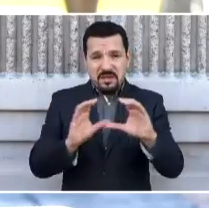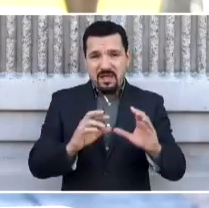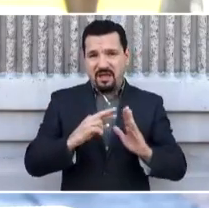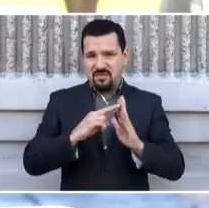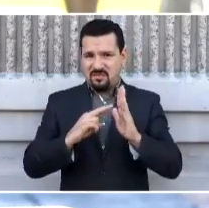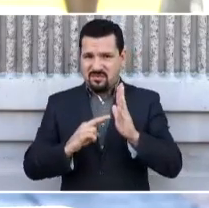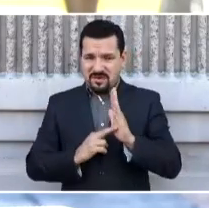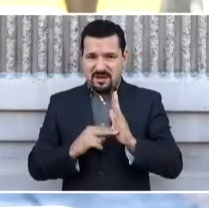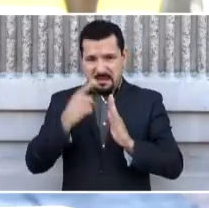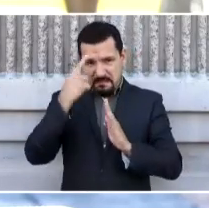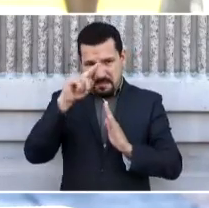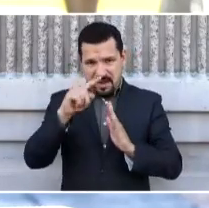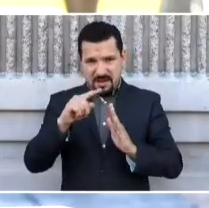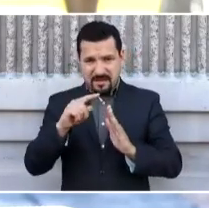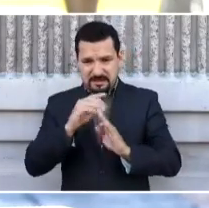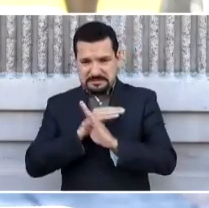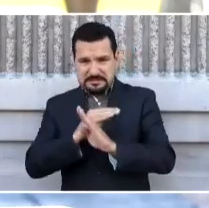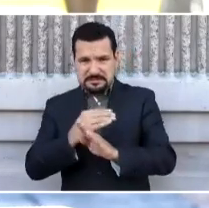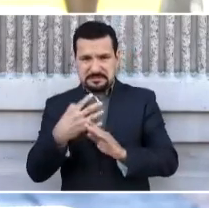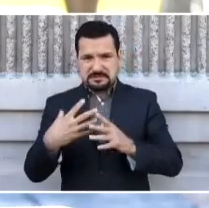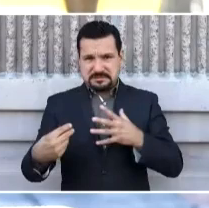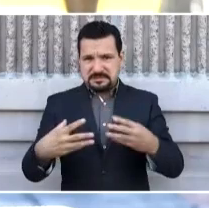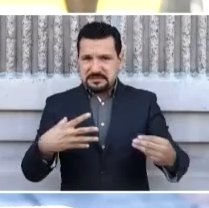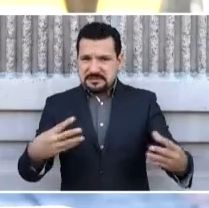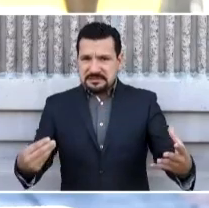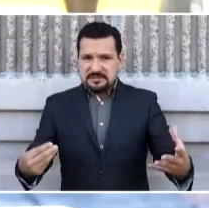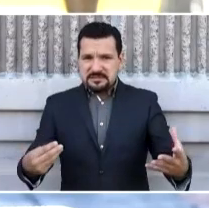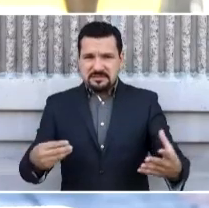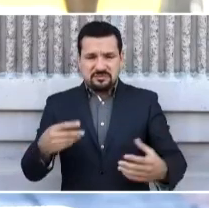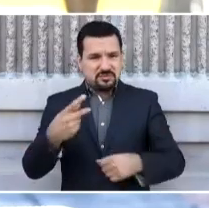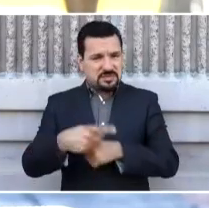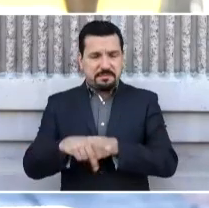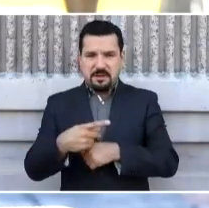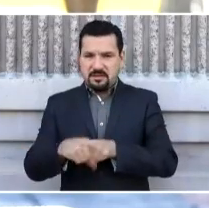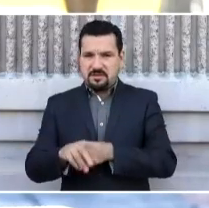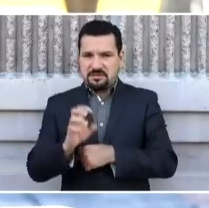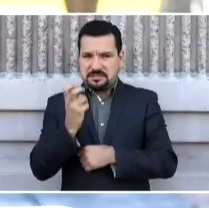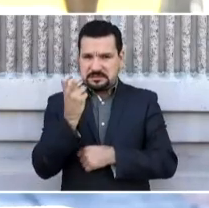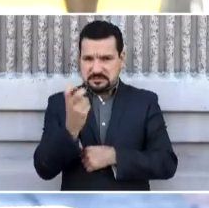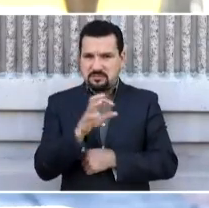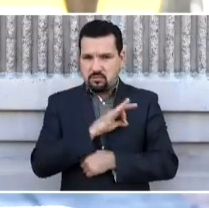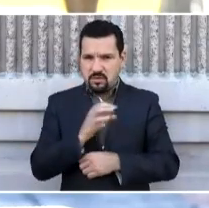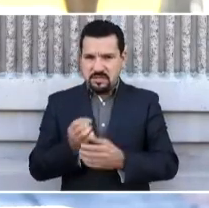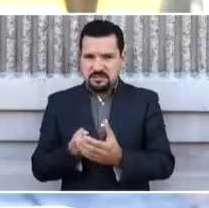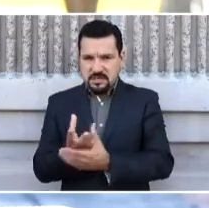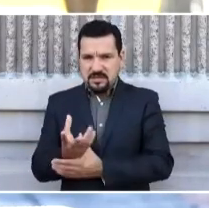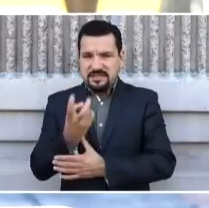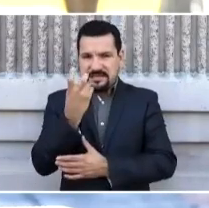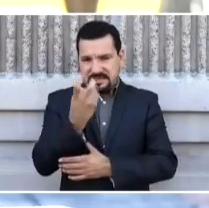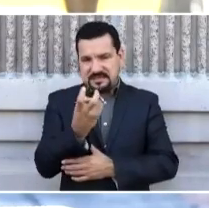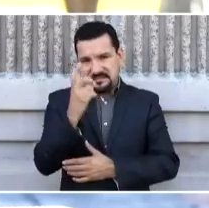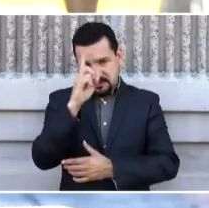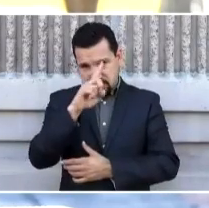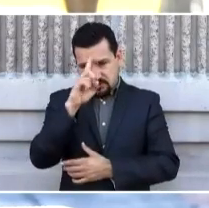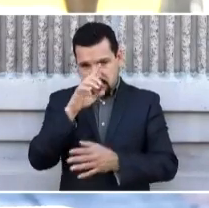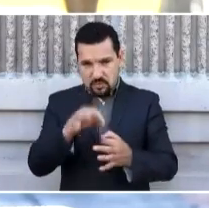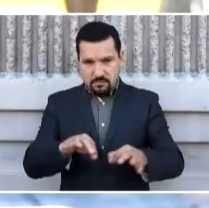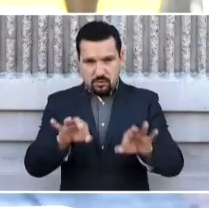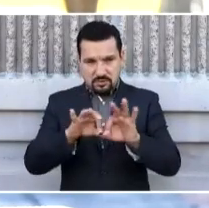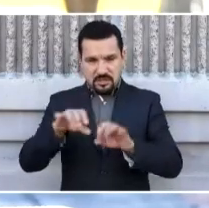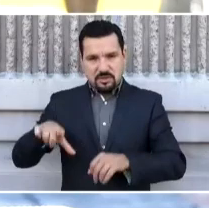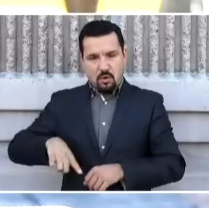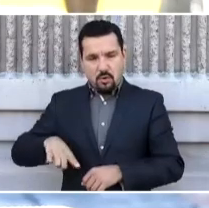cuando la transmisión comunitaria no sea de alto riesgo. Este es un mensaje importante, la